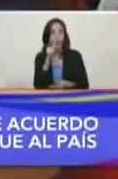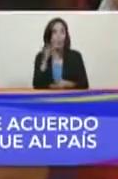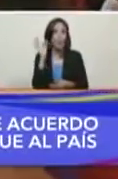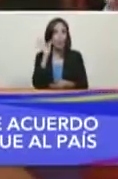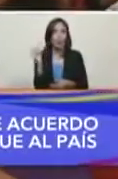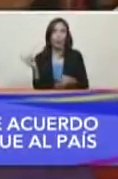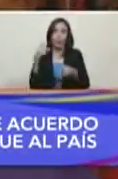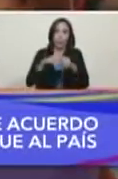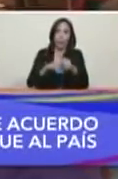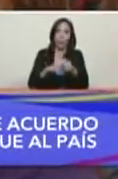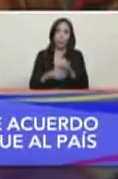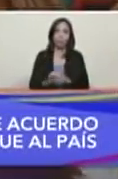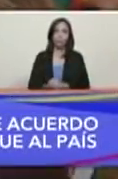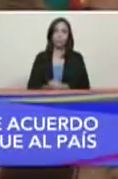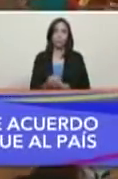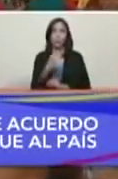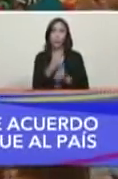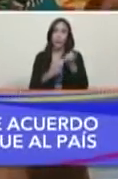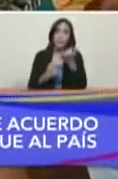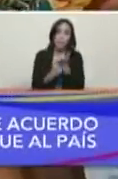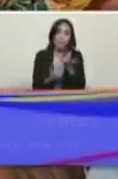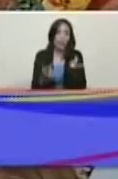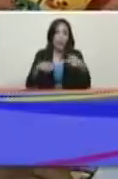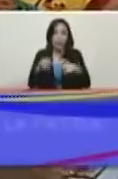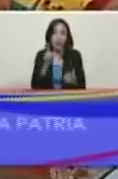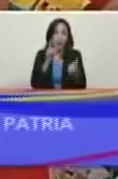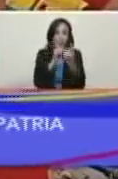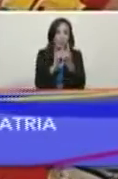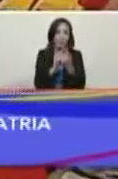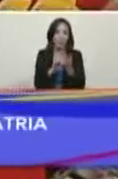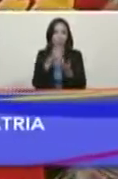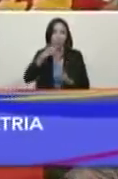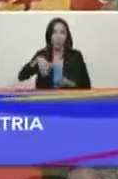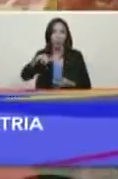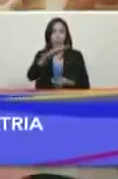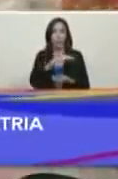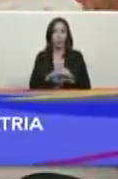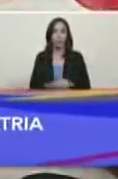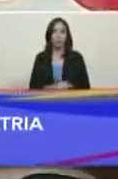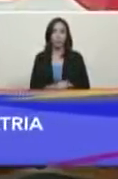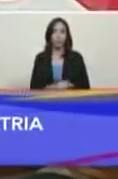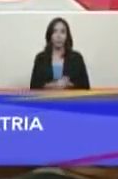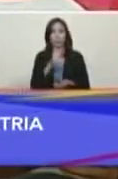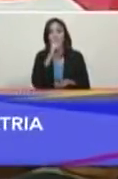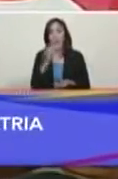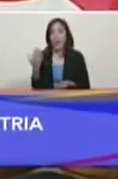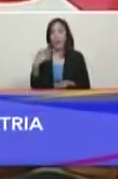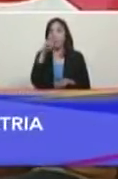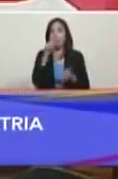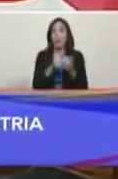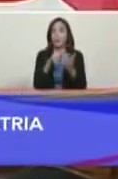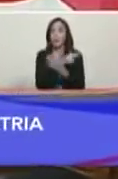cubanos y cubanas que van a reforzar la atención El año 2018